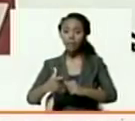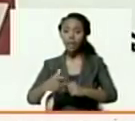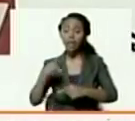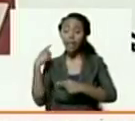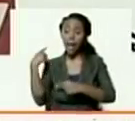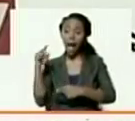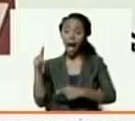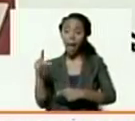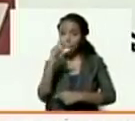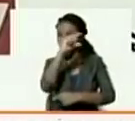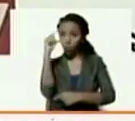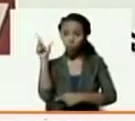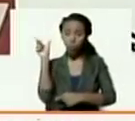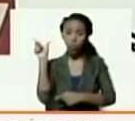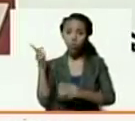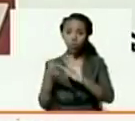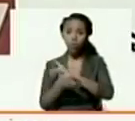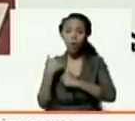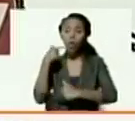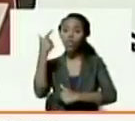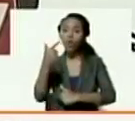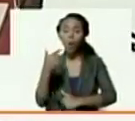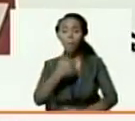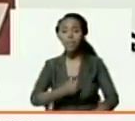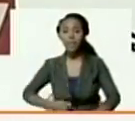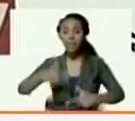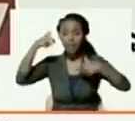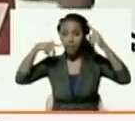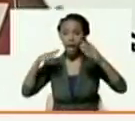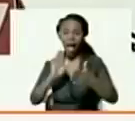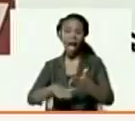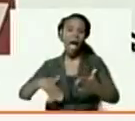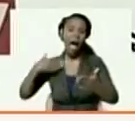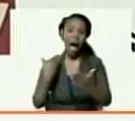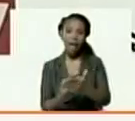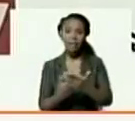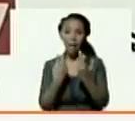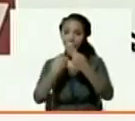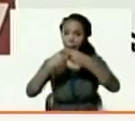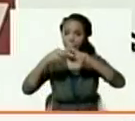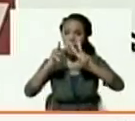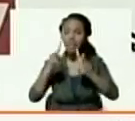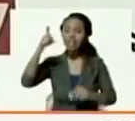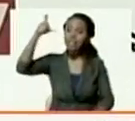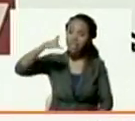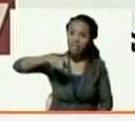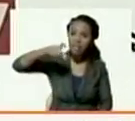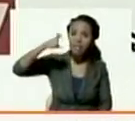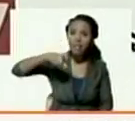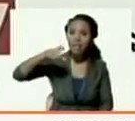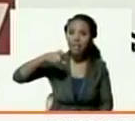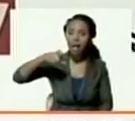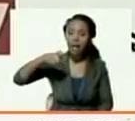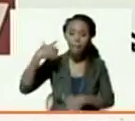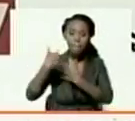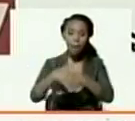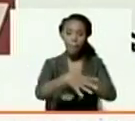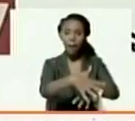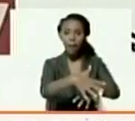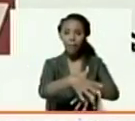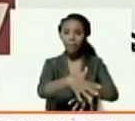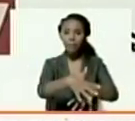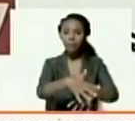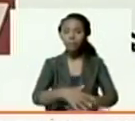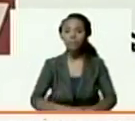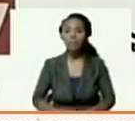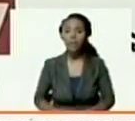Partido Socialista Unido de Venezuela. Lo dijo el comandante Chávez: hasta para la paz se necesitan ejércitos.